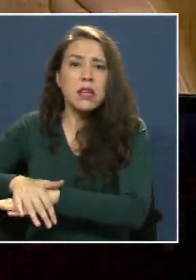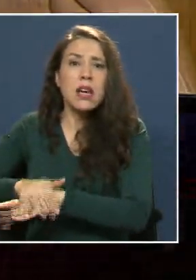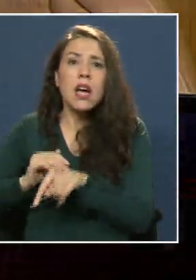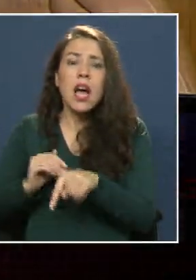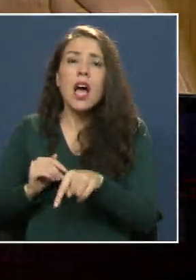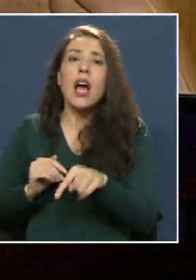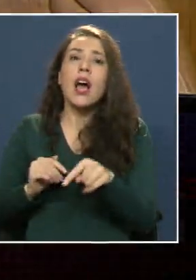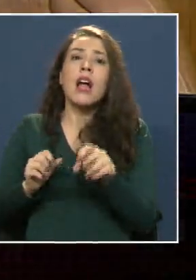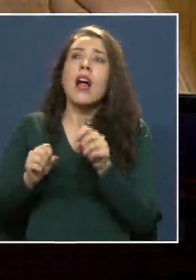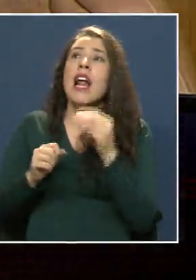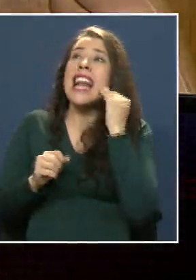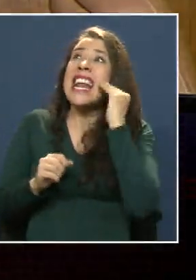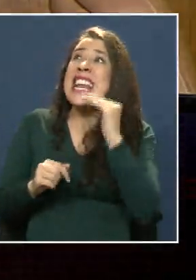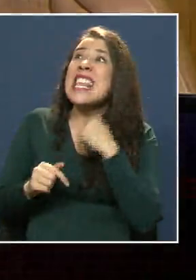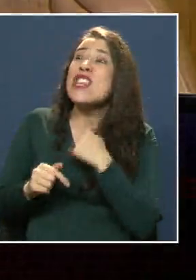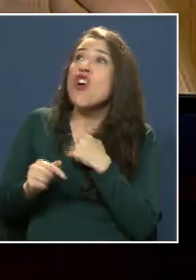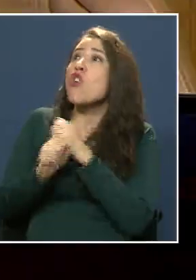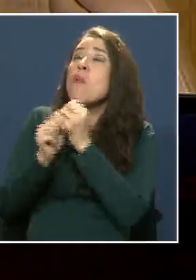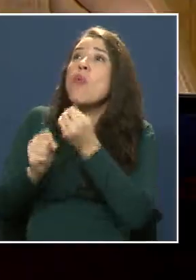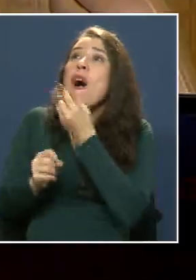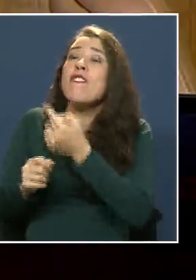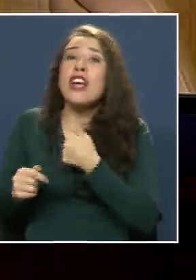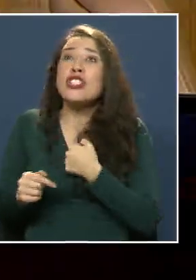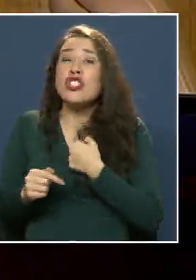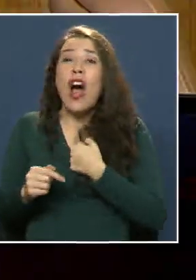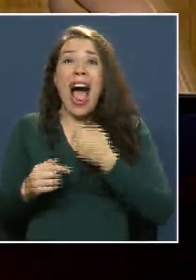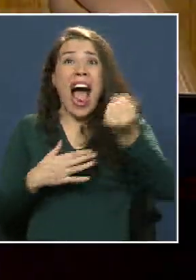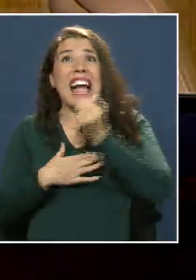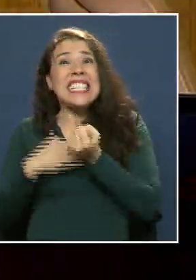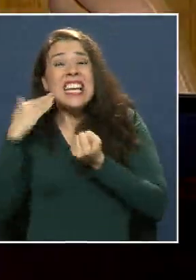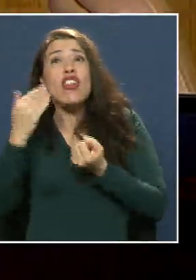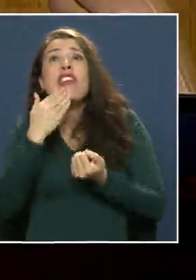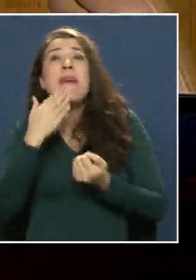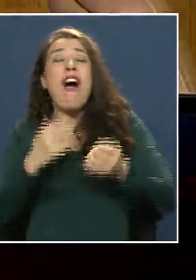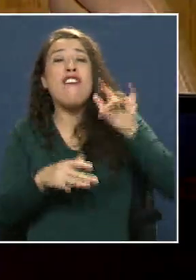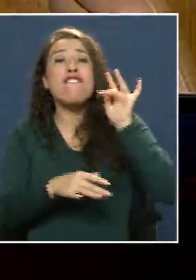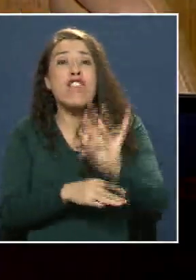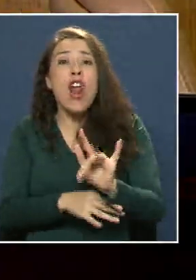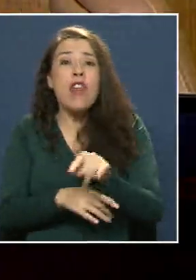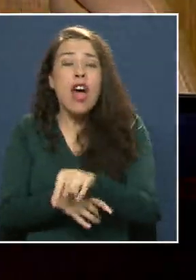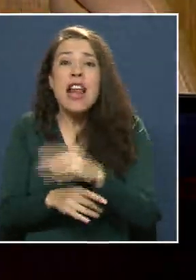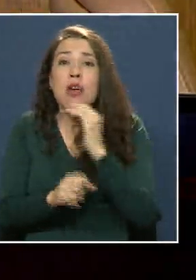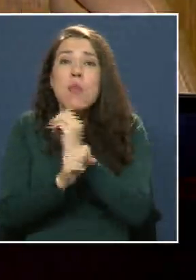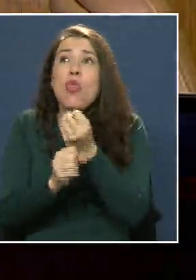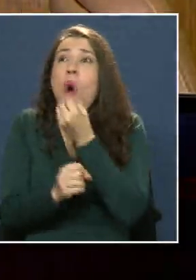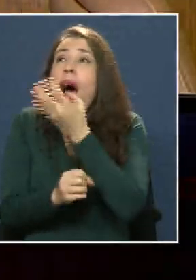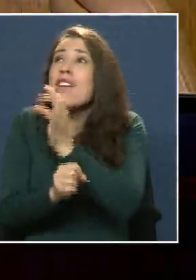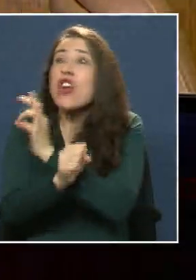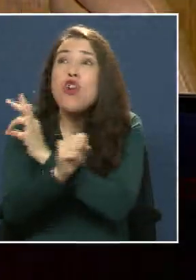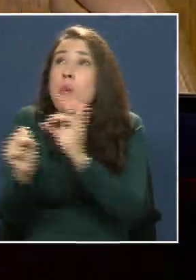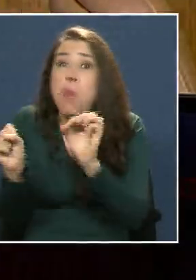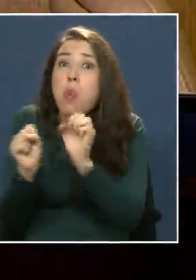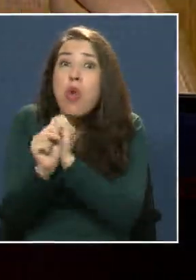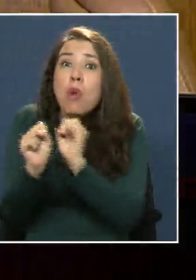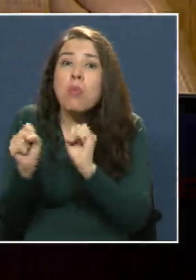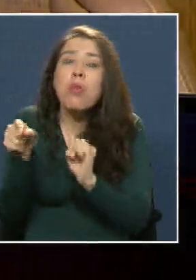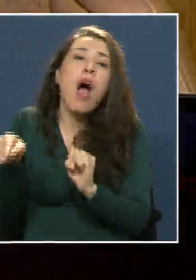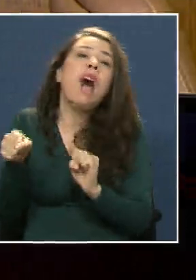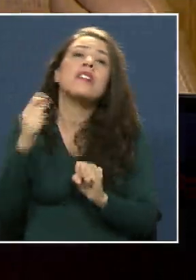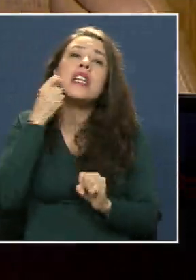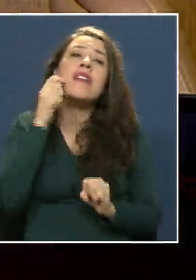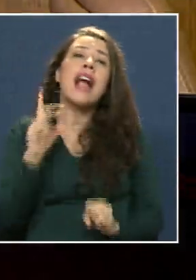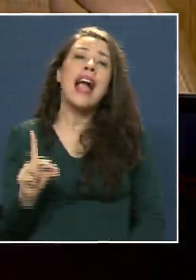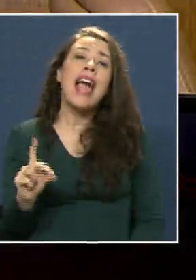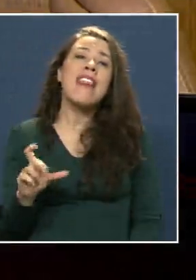contar nunca que antes de ser asesinado fue violado. Y como no pudo contar mismo, no pudo contar eso, ese